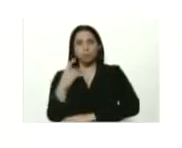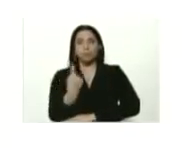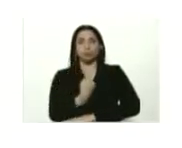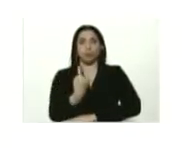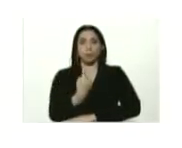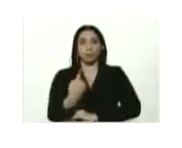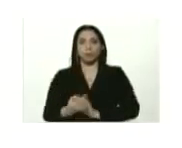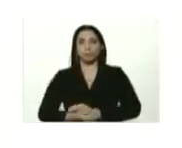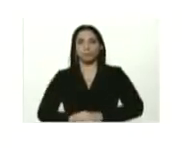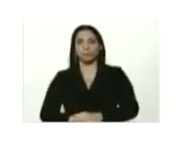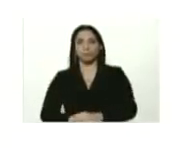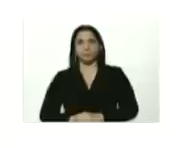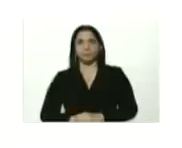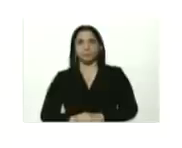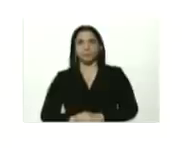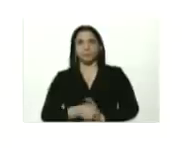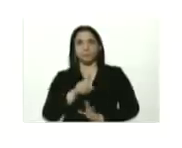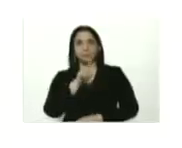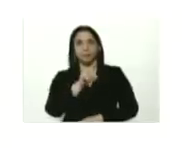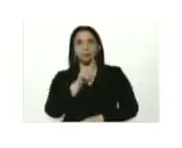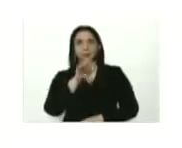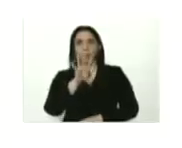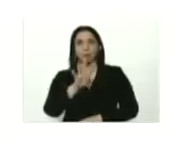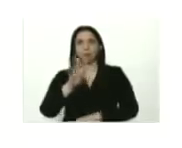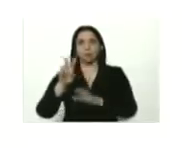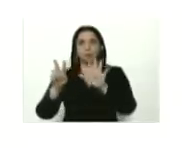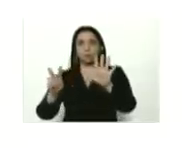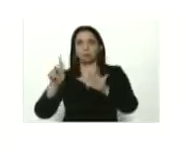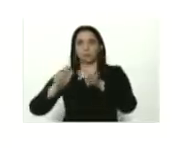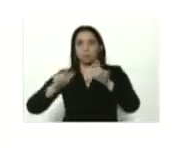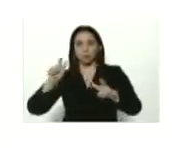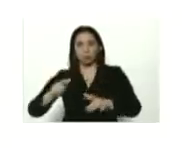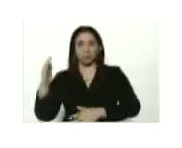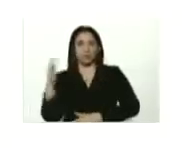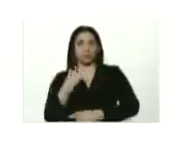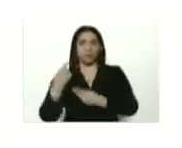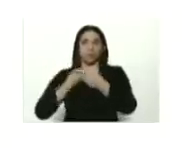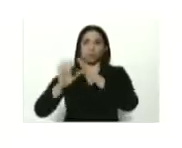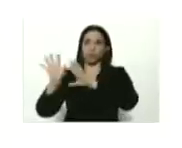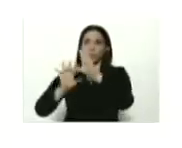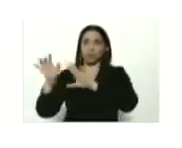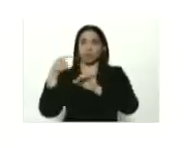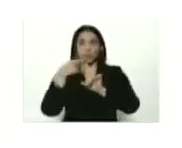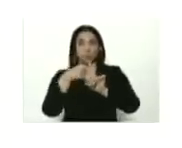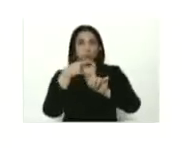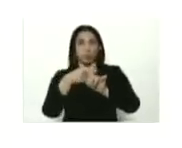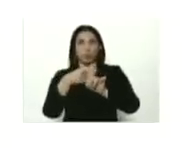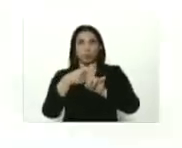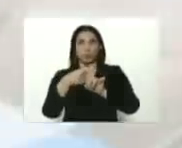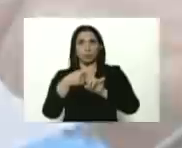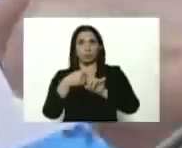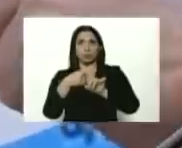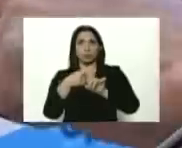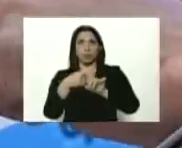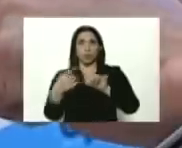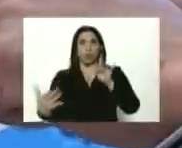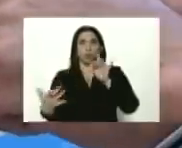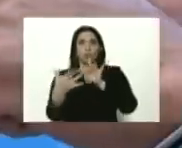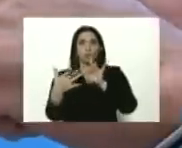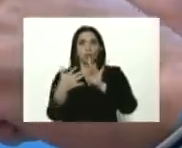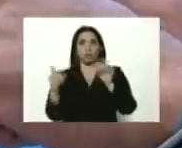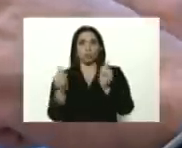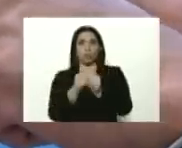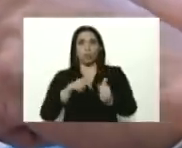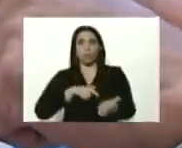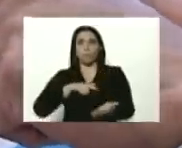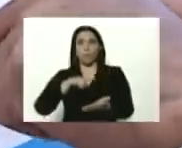solamente son 147 casos. Si le sumamos a los contactos con viajeros internacionales que